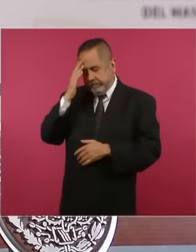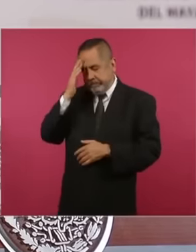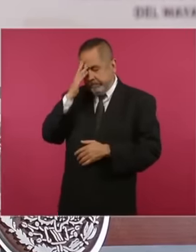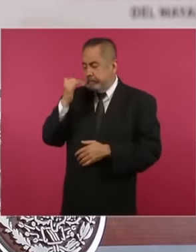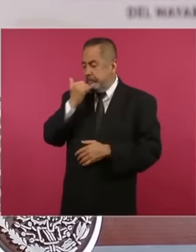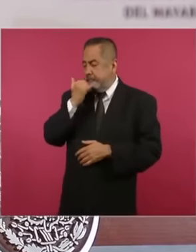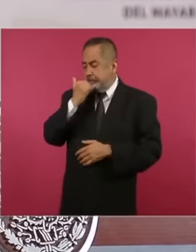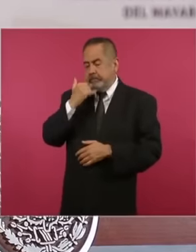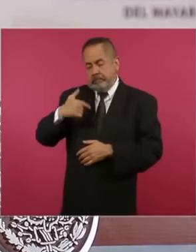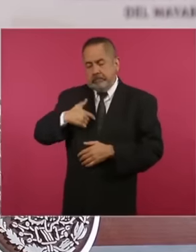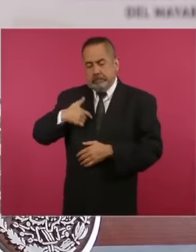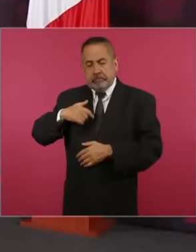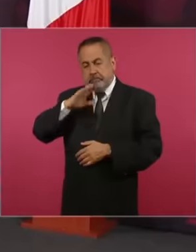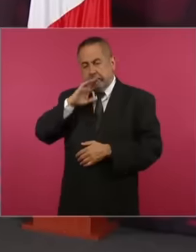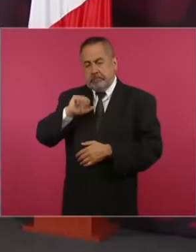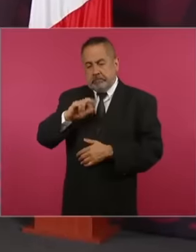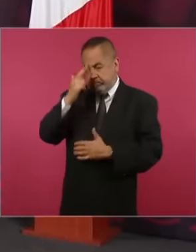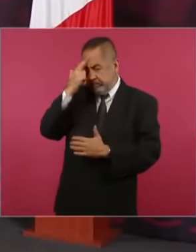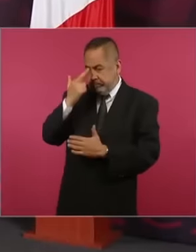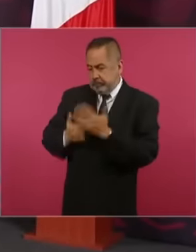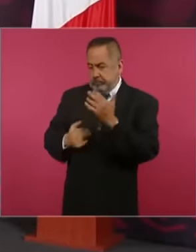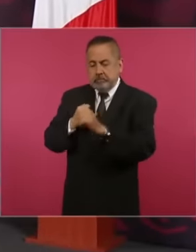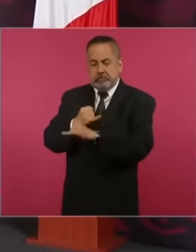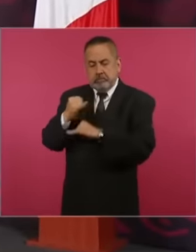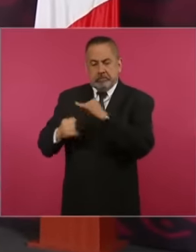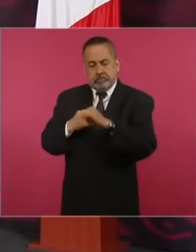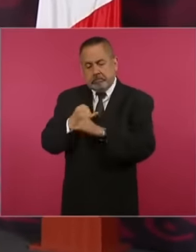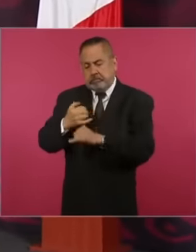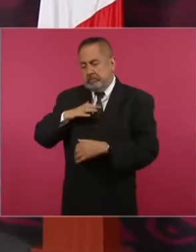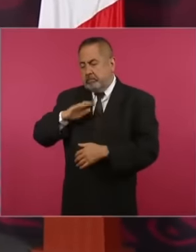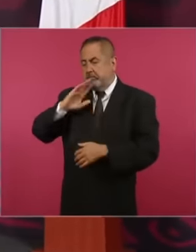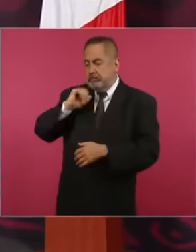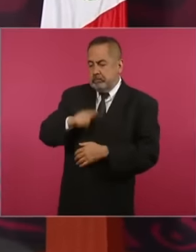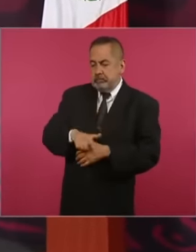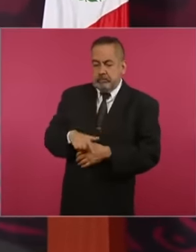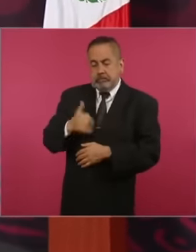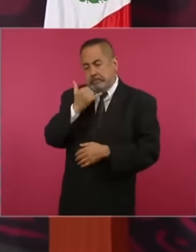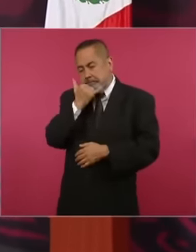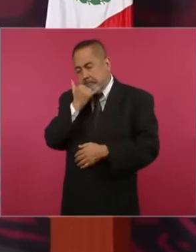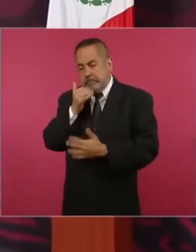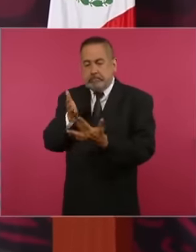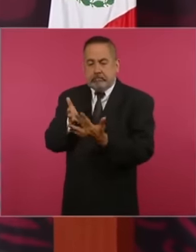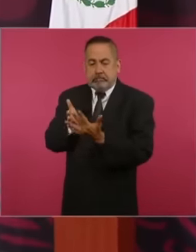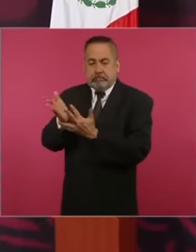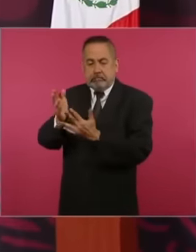que violaron el derecho internacional y nuestra soberanía.